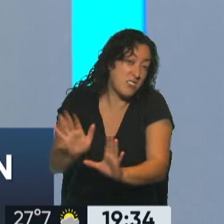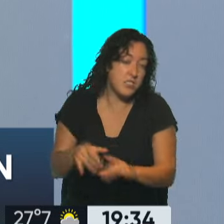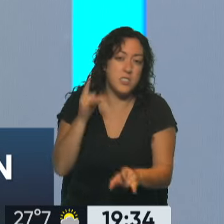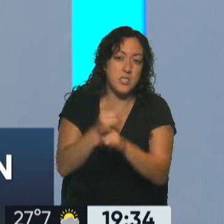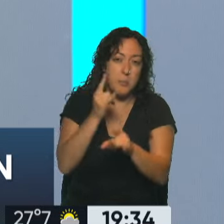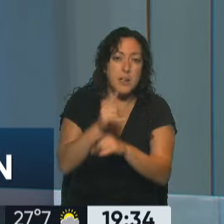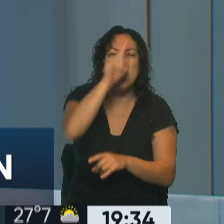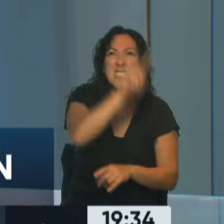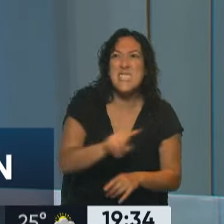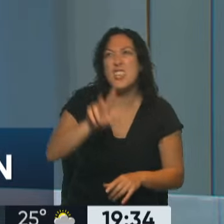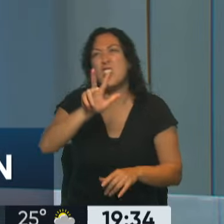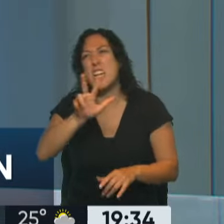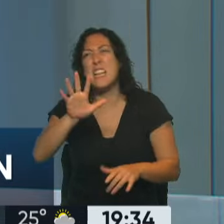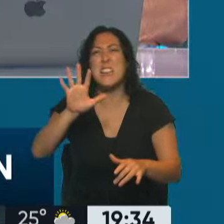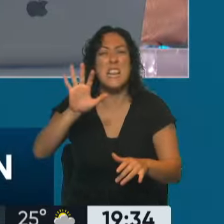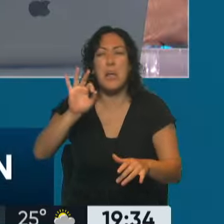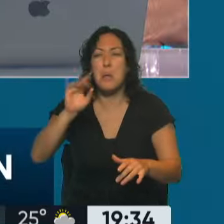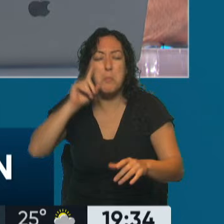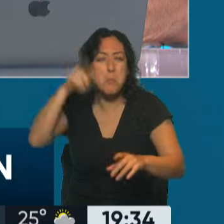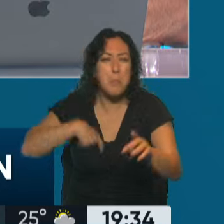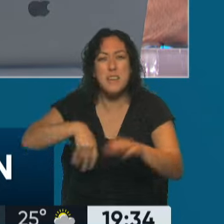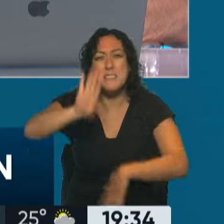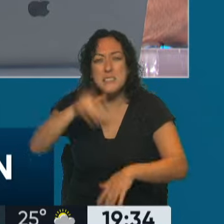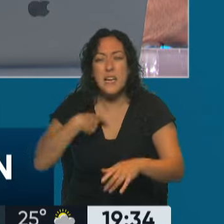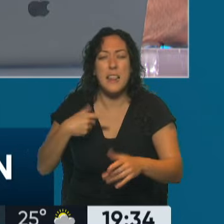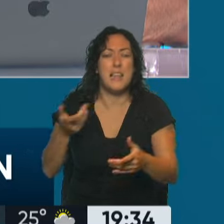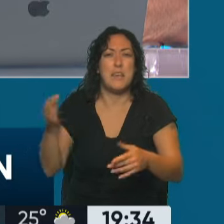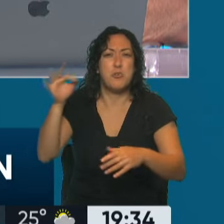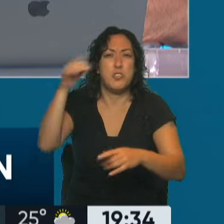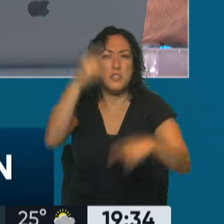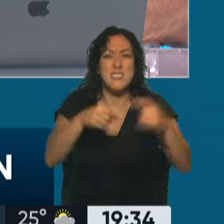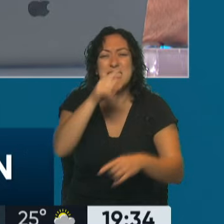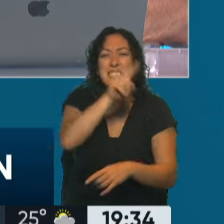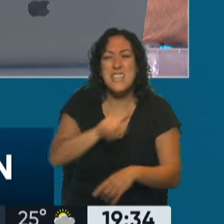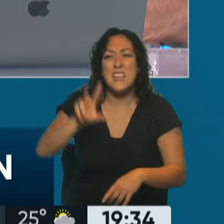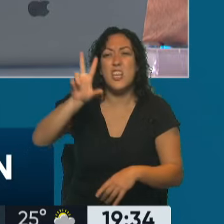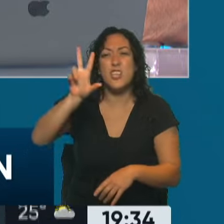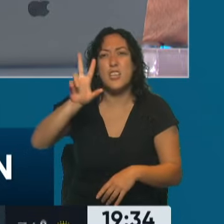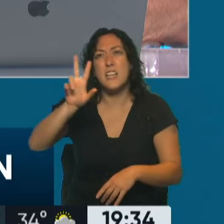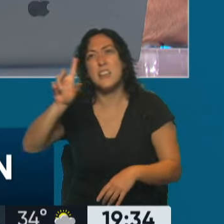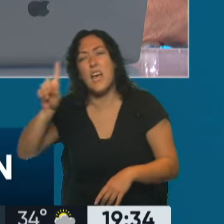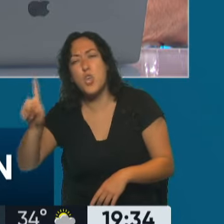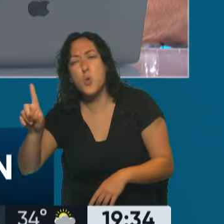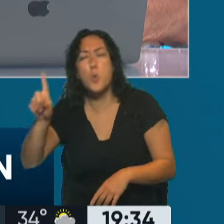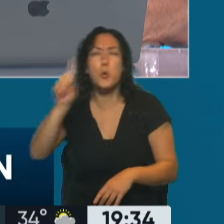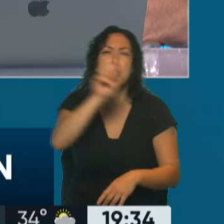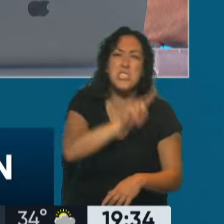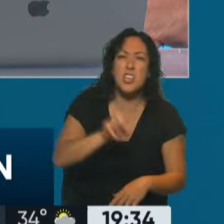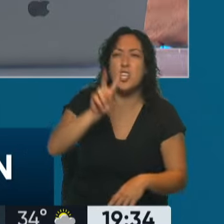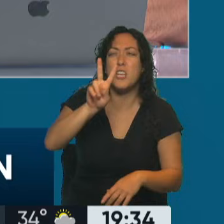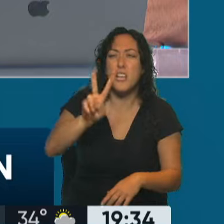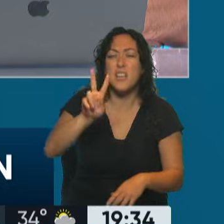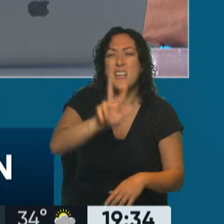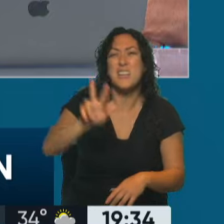si pico tipos diferentes de aedes cuánto repítalo de nuevo 131 creo que son 132